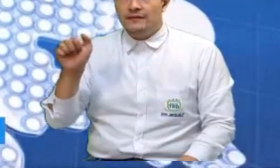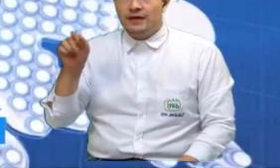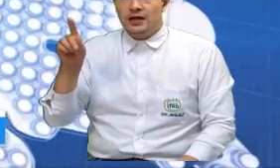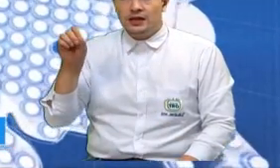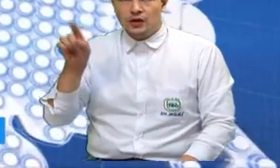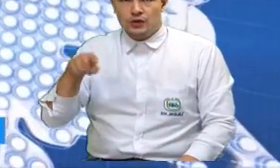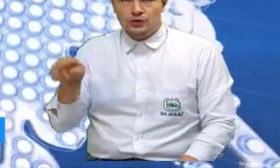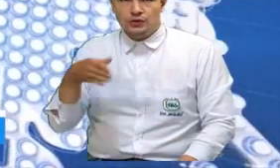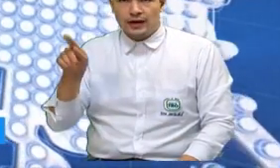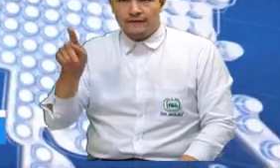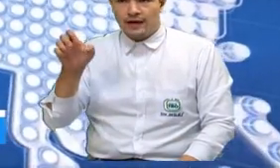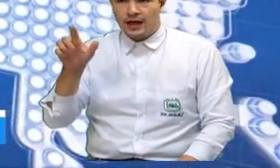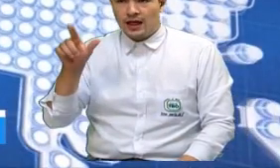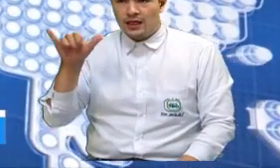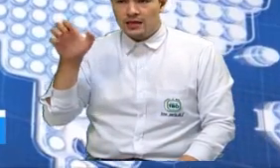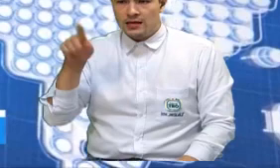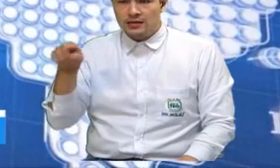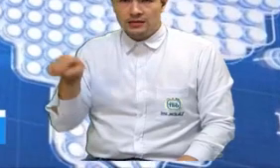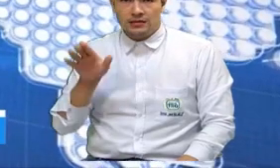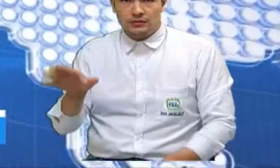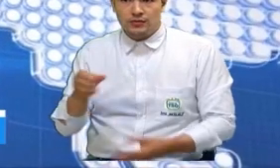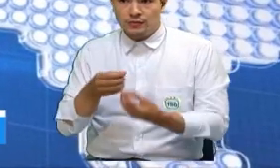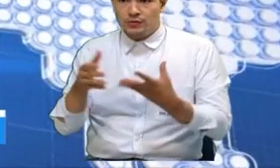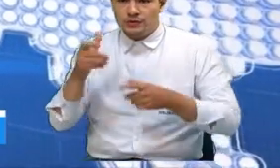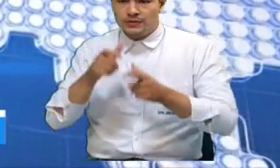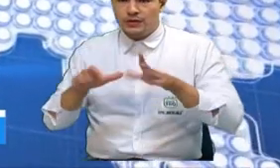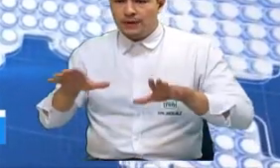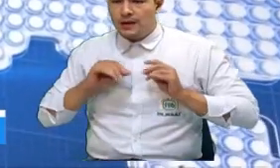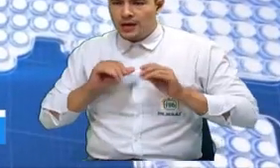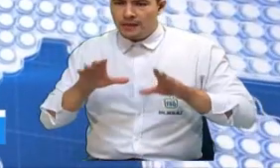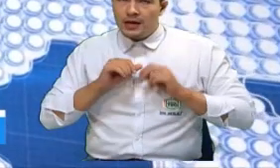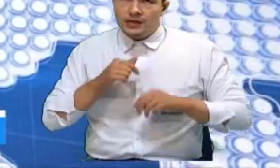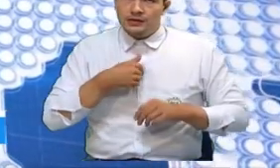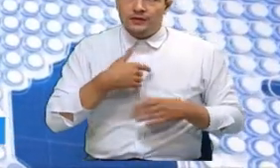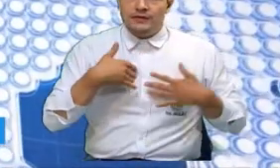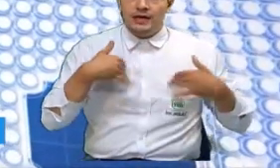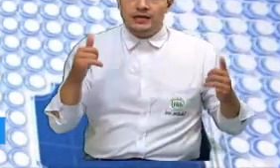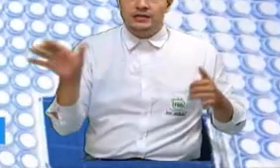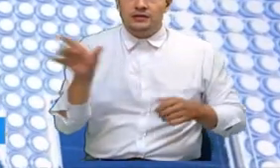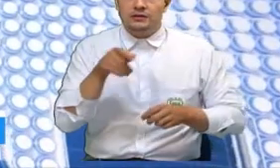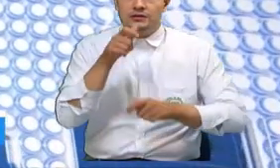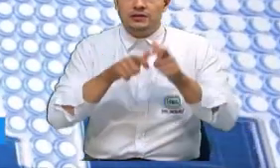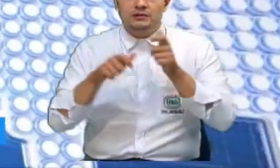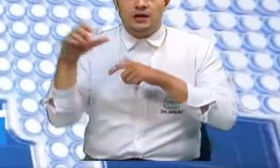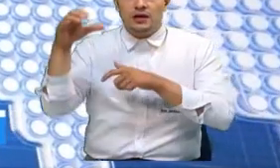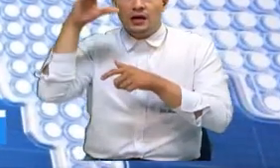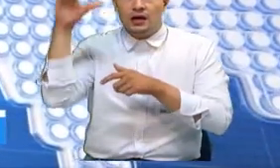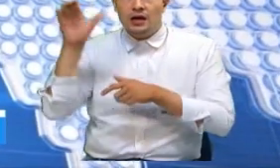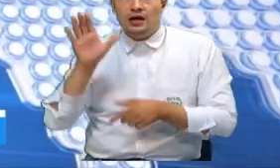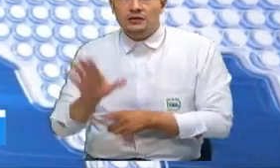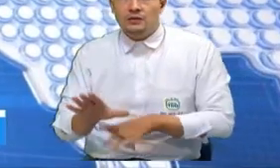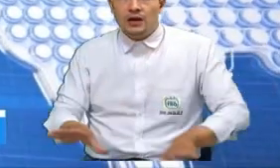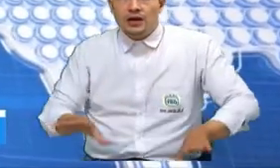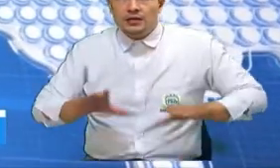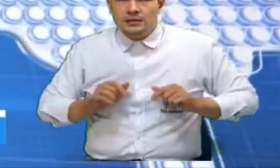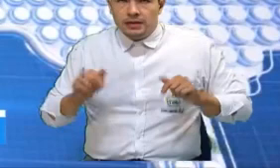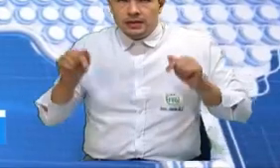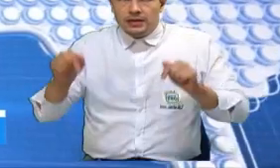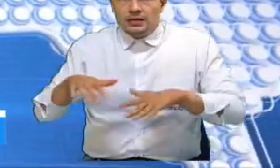personaje, ajá, y pues la verdad tuve grandísima aceptación y pues obviamente feliz con el público colombiano de que haya aceptado también este